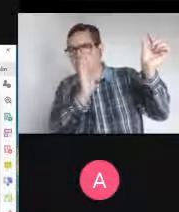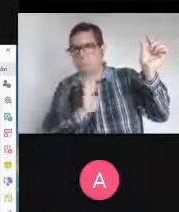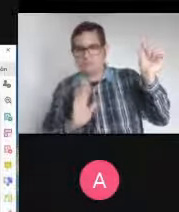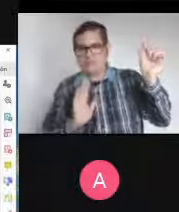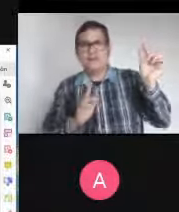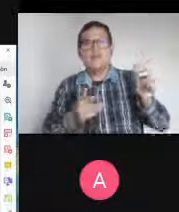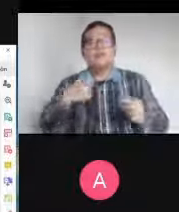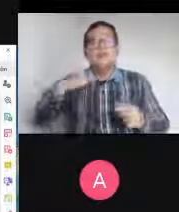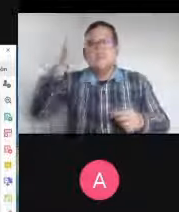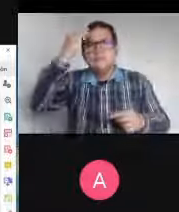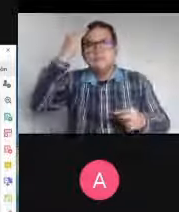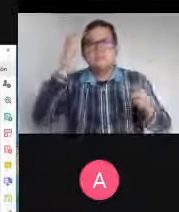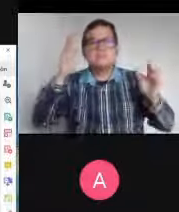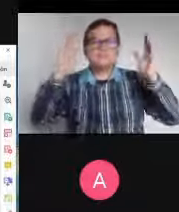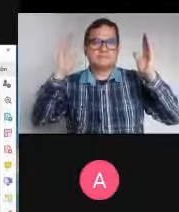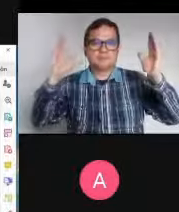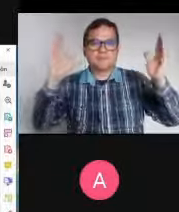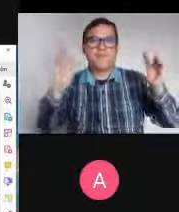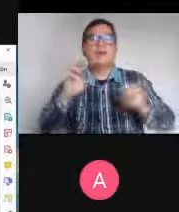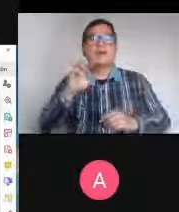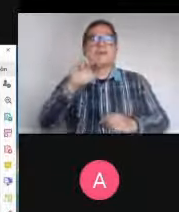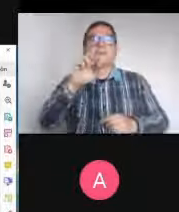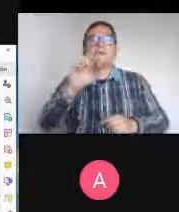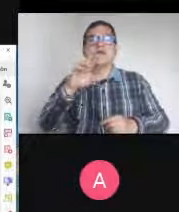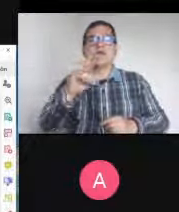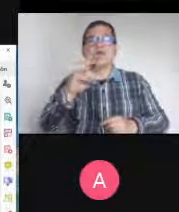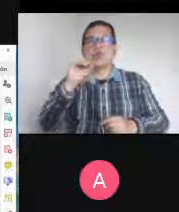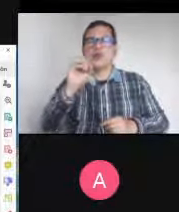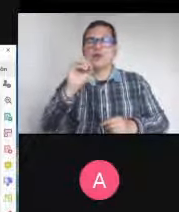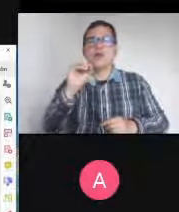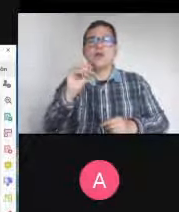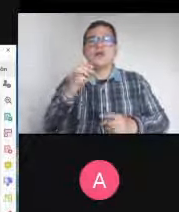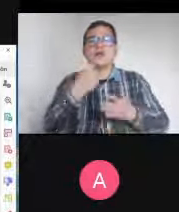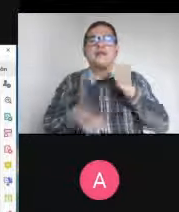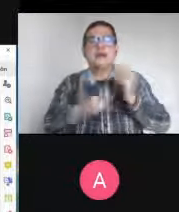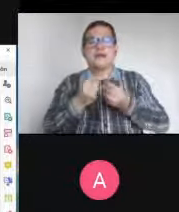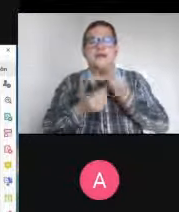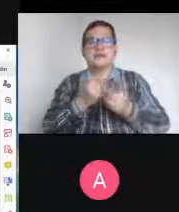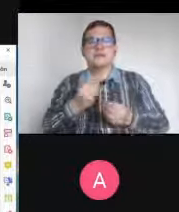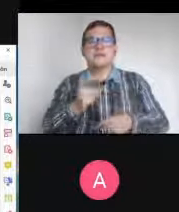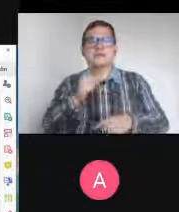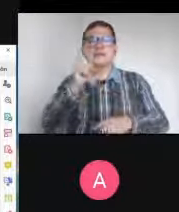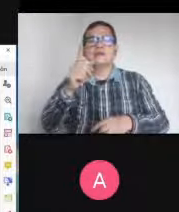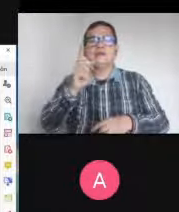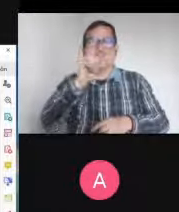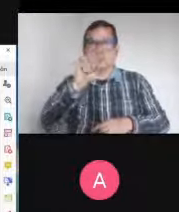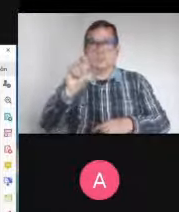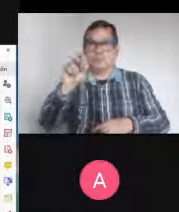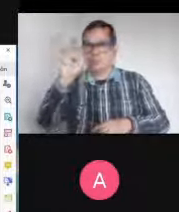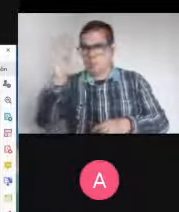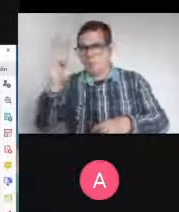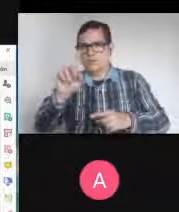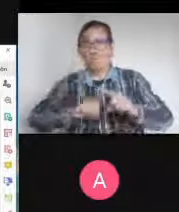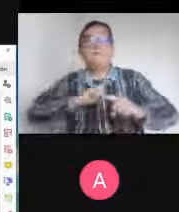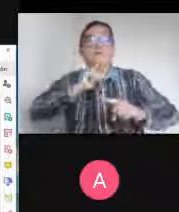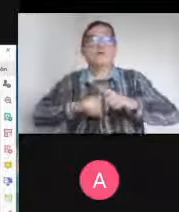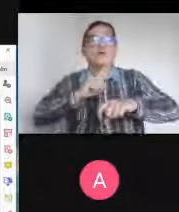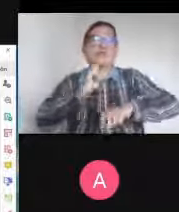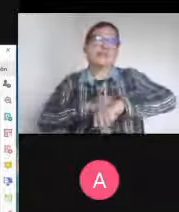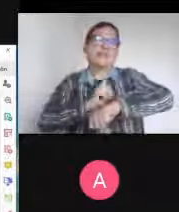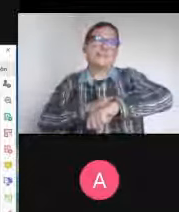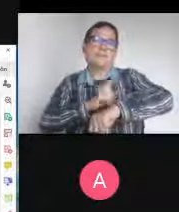Y para saber el periodo, entonces ese 8.4 lo multiplicaríamos por la escala de tiempo, o sea, donde tengamos la perillita donde veamos